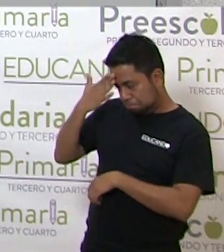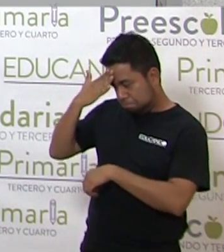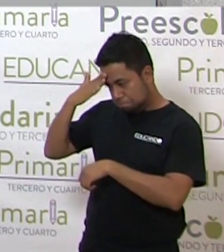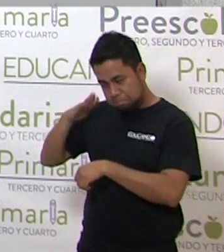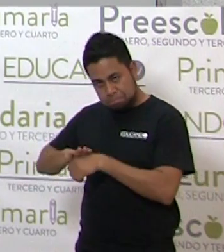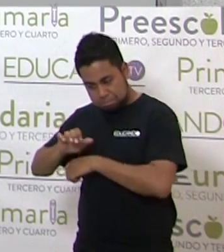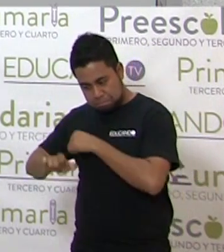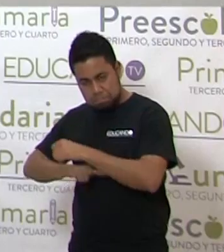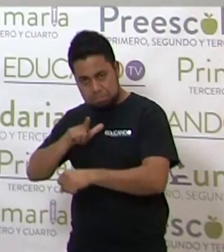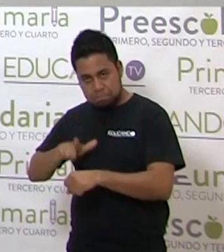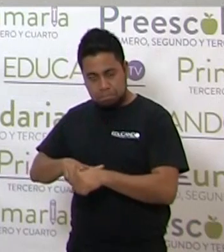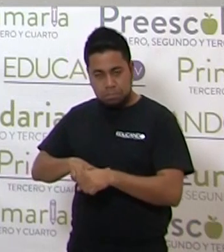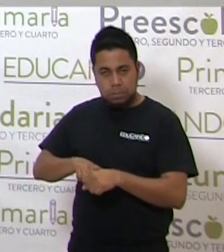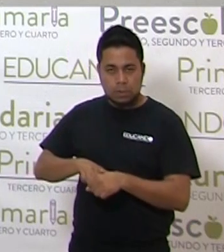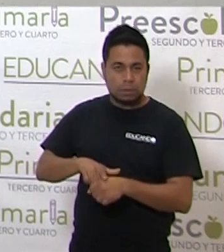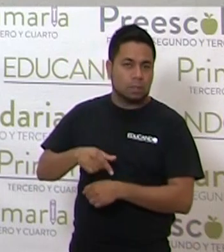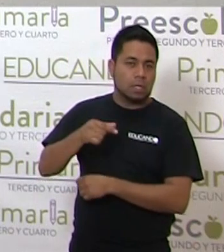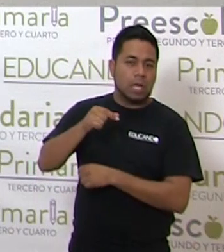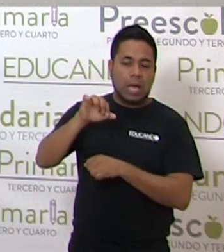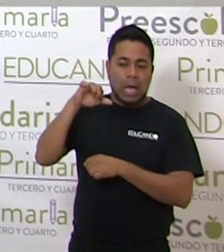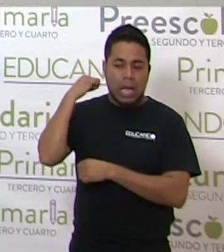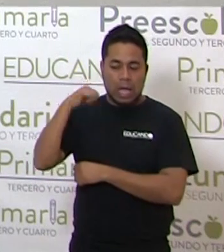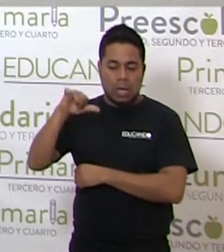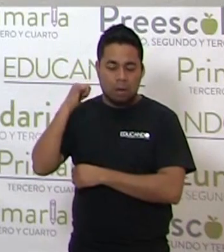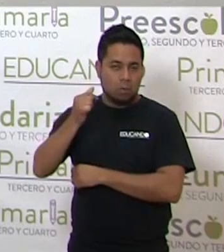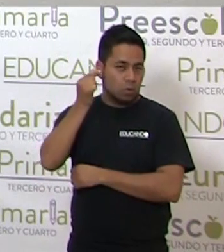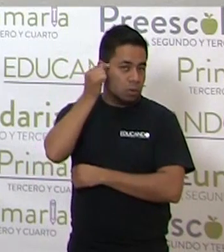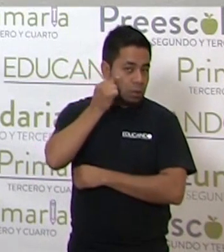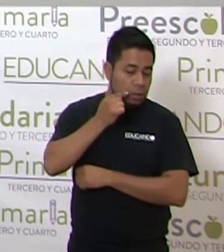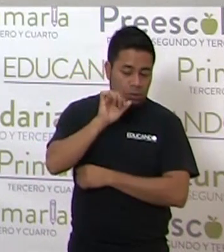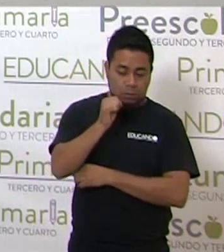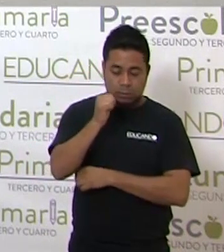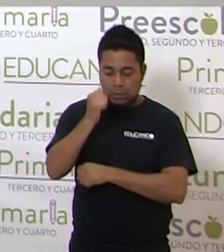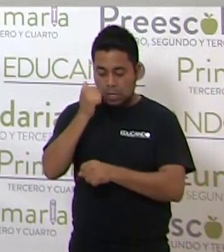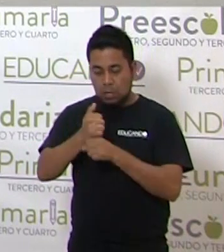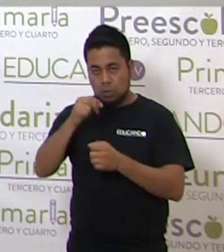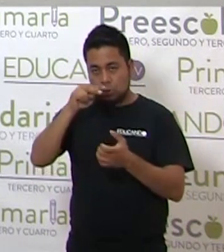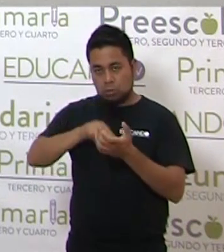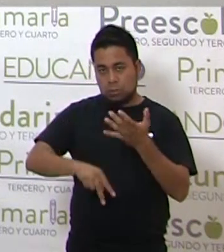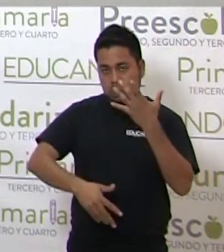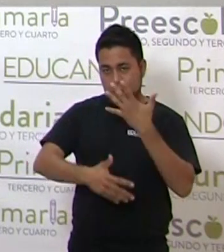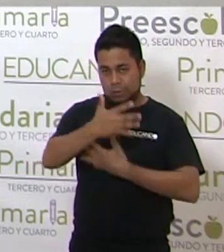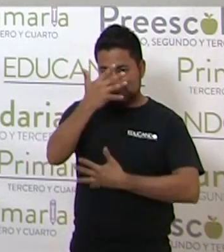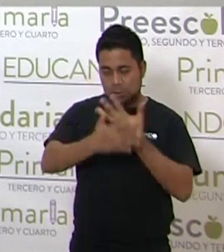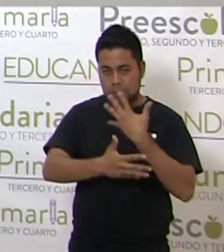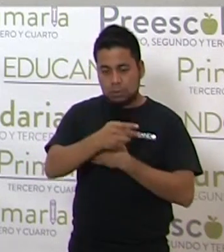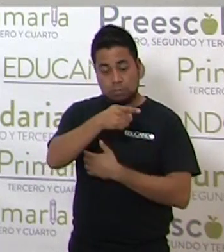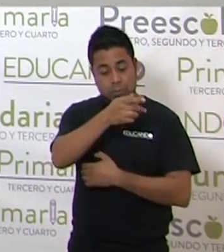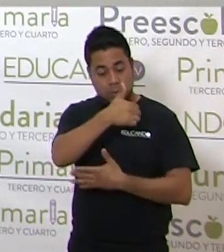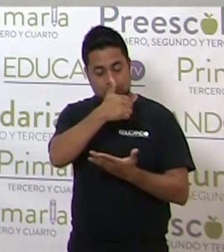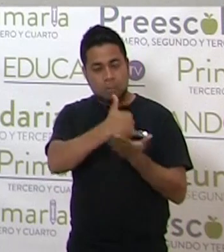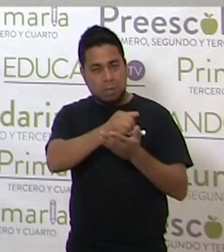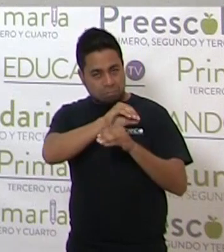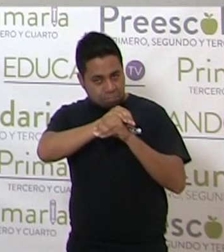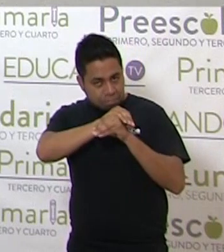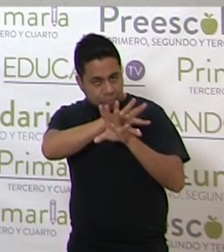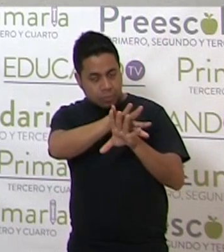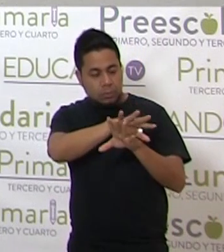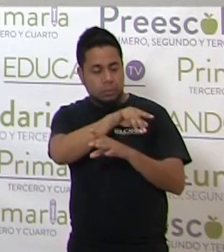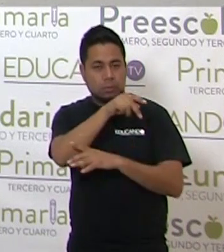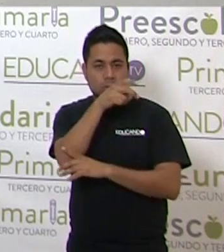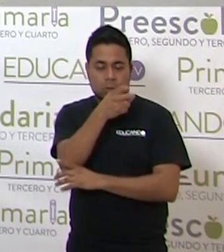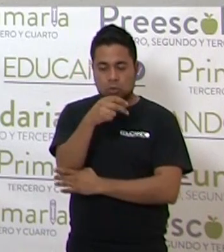Acapulco, Guerrero, septiembre de 2015. Esta revista entonces se publica en esta ciudad. Este es su